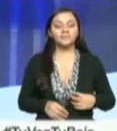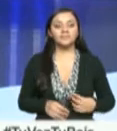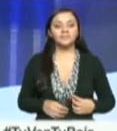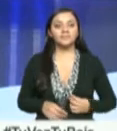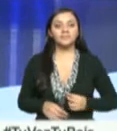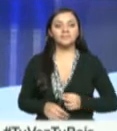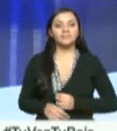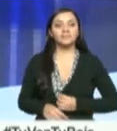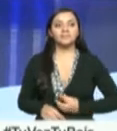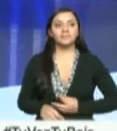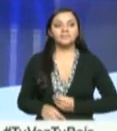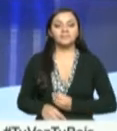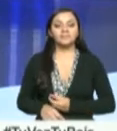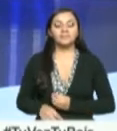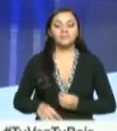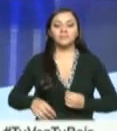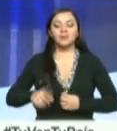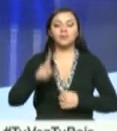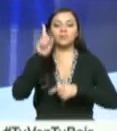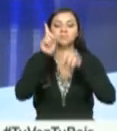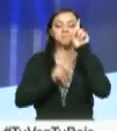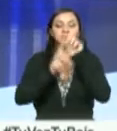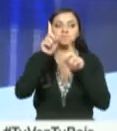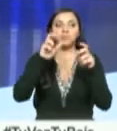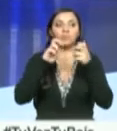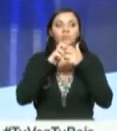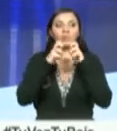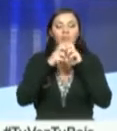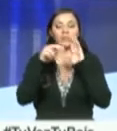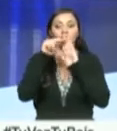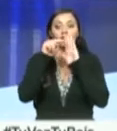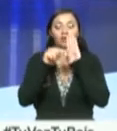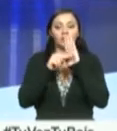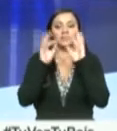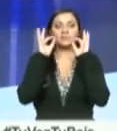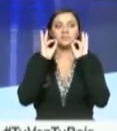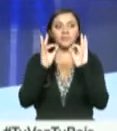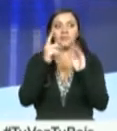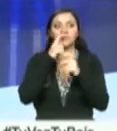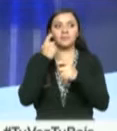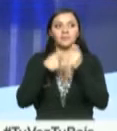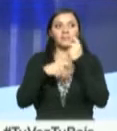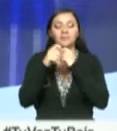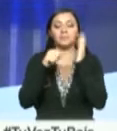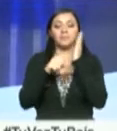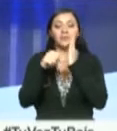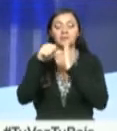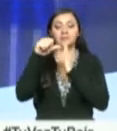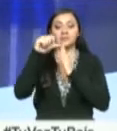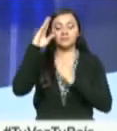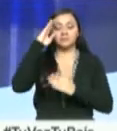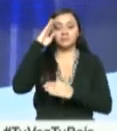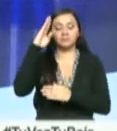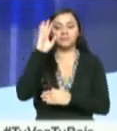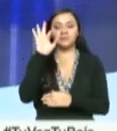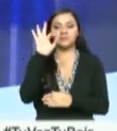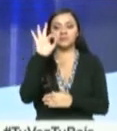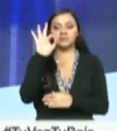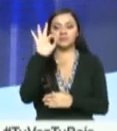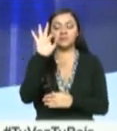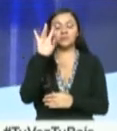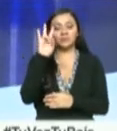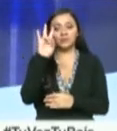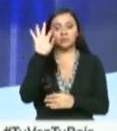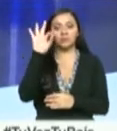La pirotecnia debe cumplir normas INEM para ser comercializada. De acuerdo al Ministerio del Interior, 79,3 toneladas de